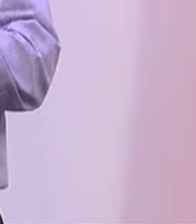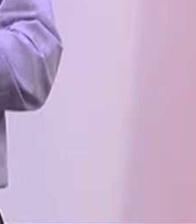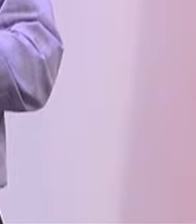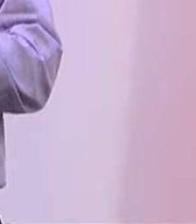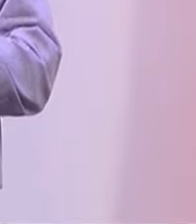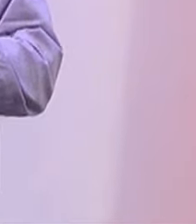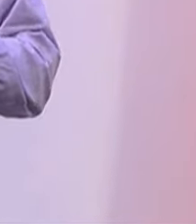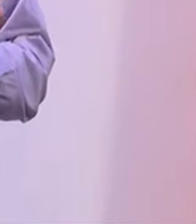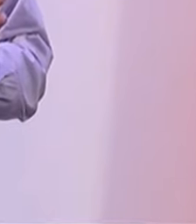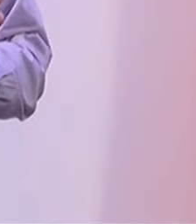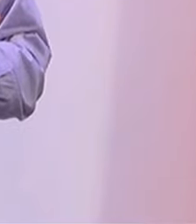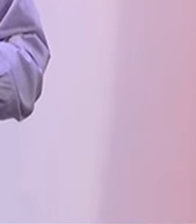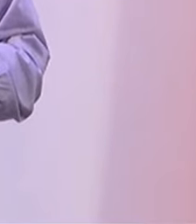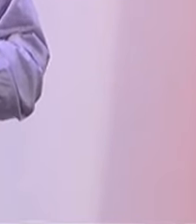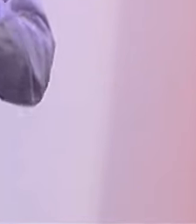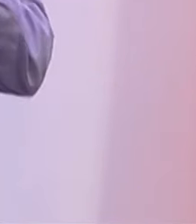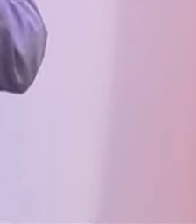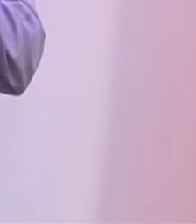sencilla de decir algo.